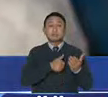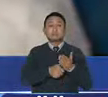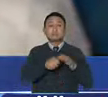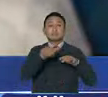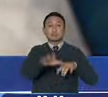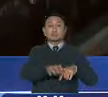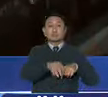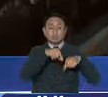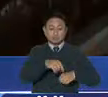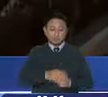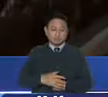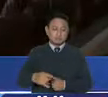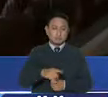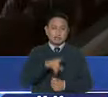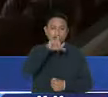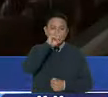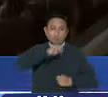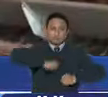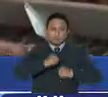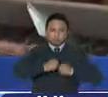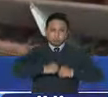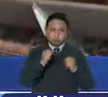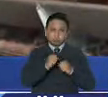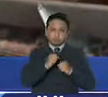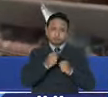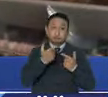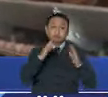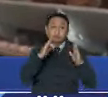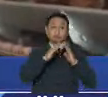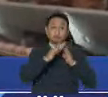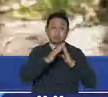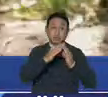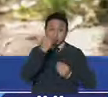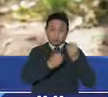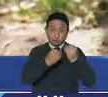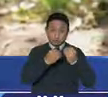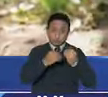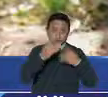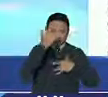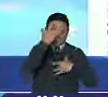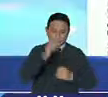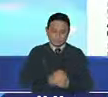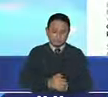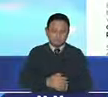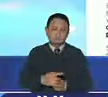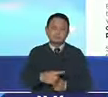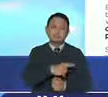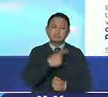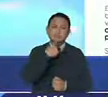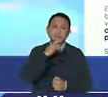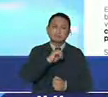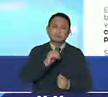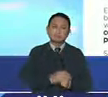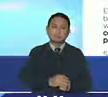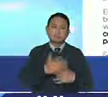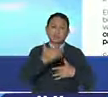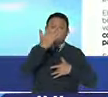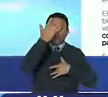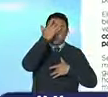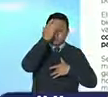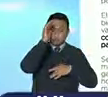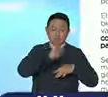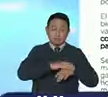reportó un brote en gallinas que estaban en el patio de una casa para consumo personal. El comunicado señala además que esta infección se produjo